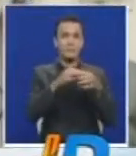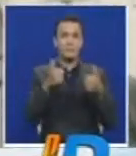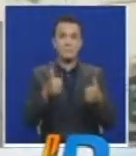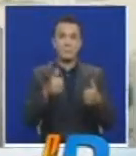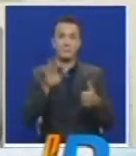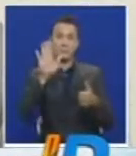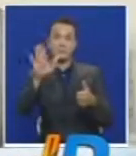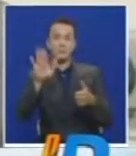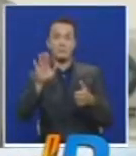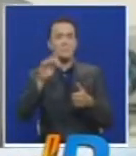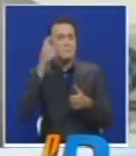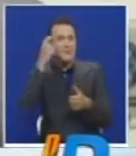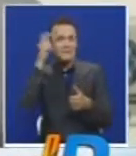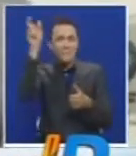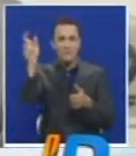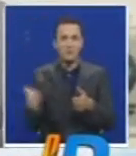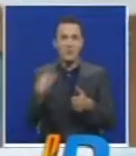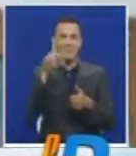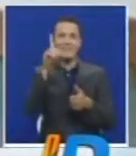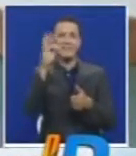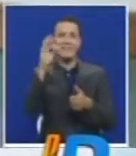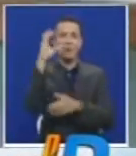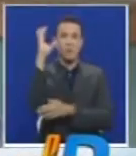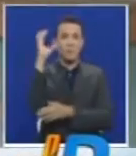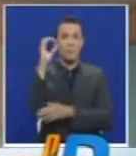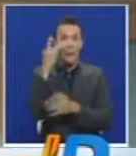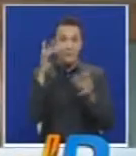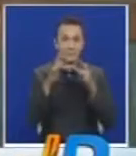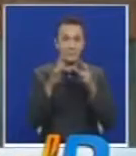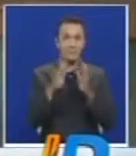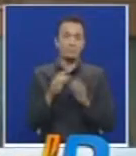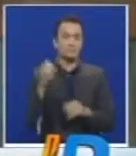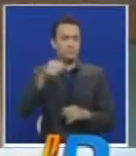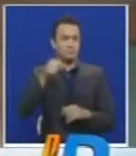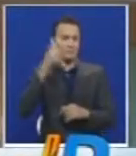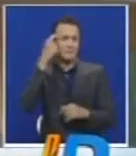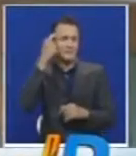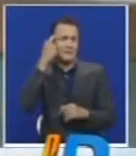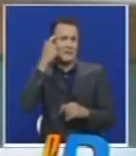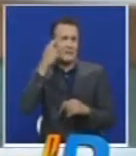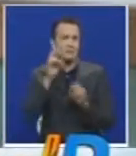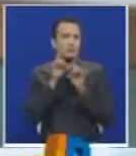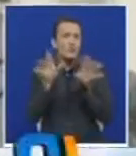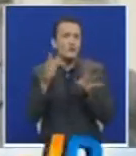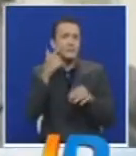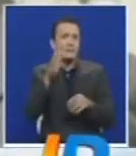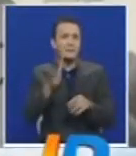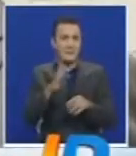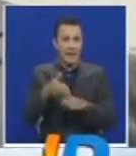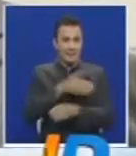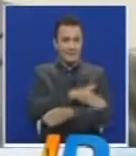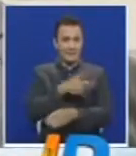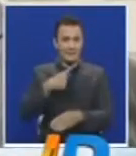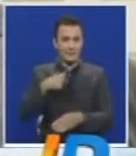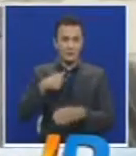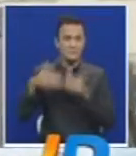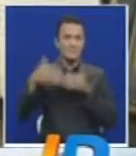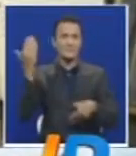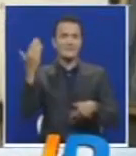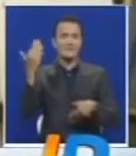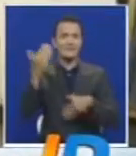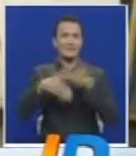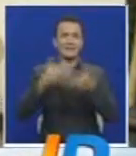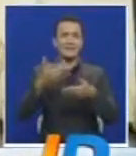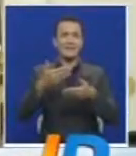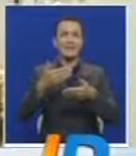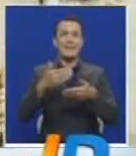colombianos? Fíjate que ha coincidido, porque yo inicialmente había empezado con